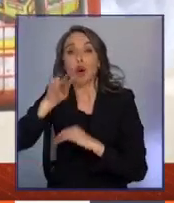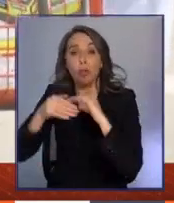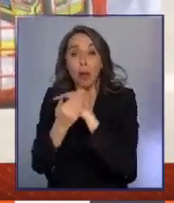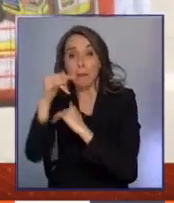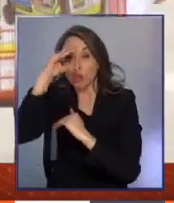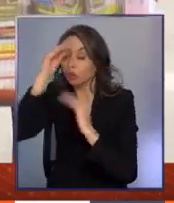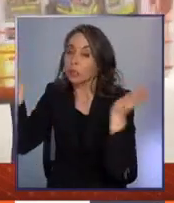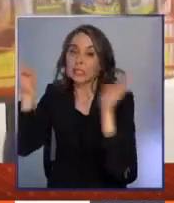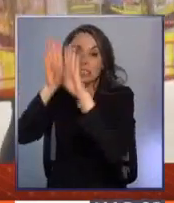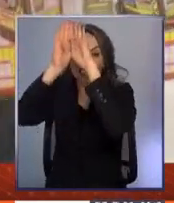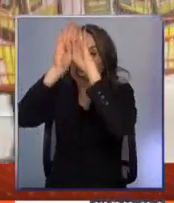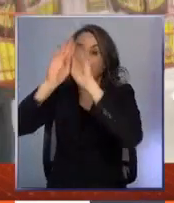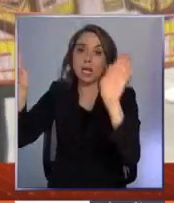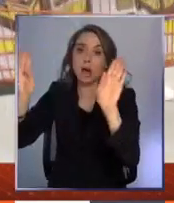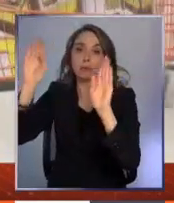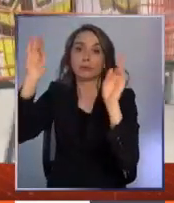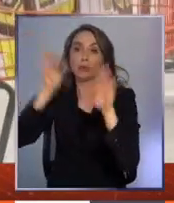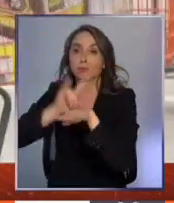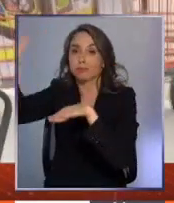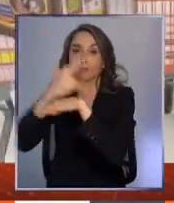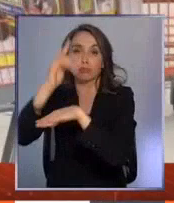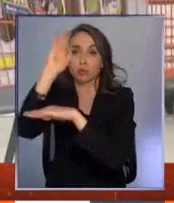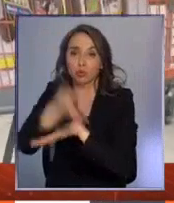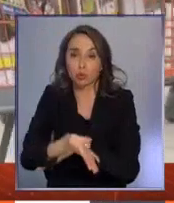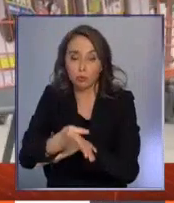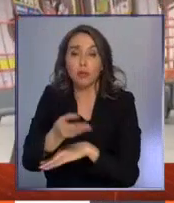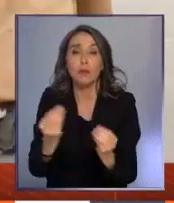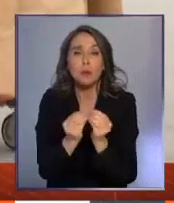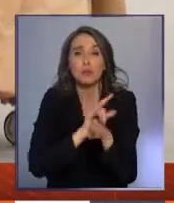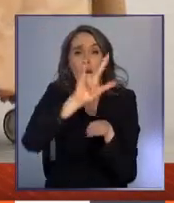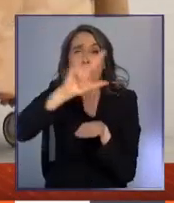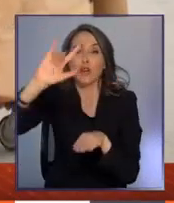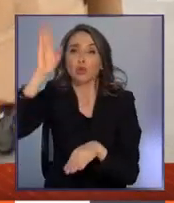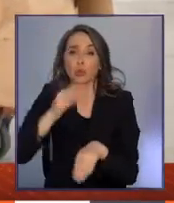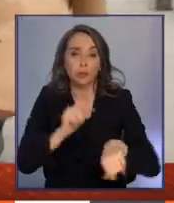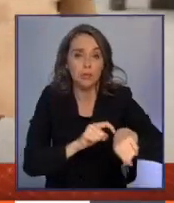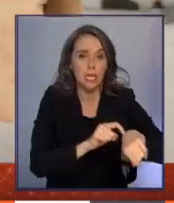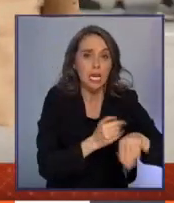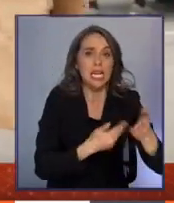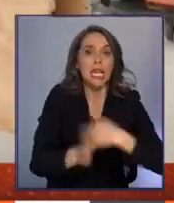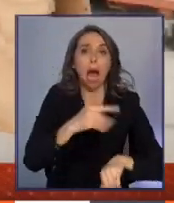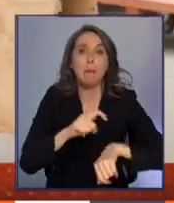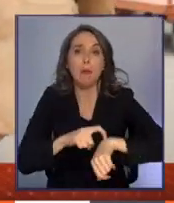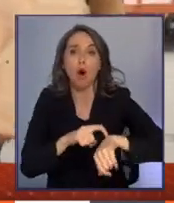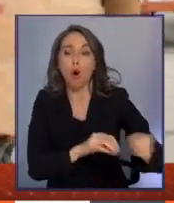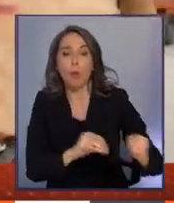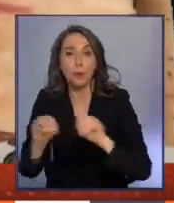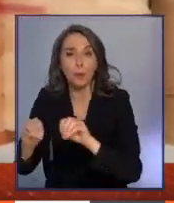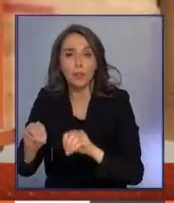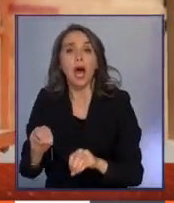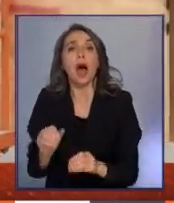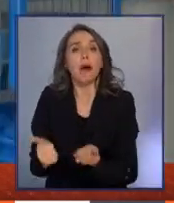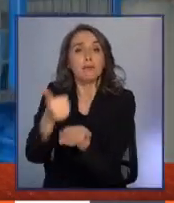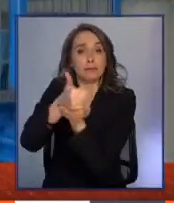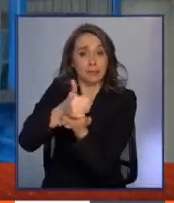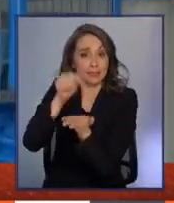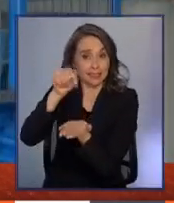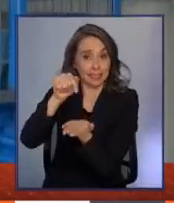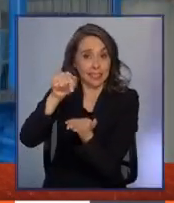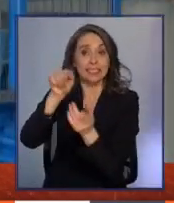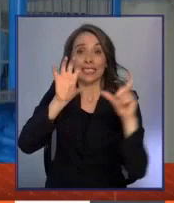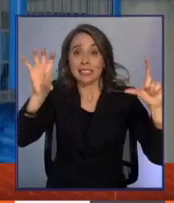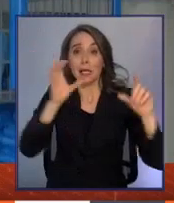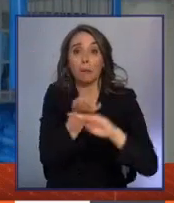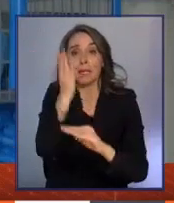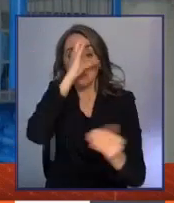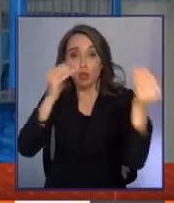decía en un principio, también una gran cantidad de vuelos han sido cancelados o atrasados, e incluso el gobernador de este estado le ha pedido a turistas que no vengan